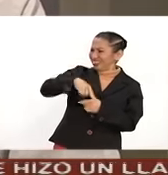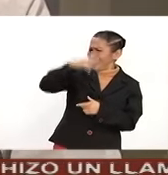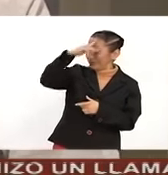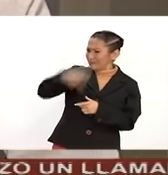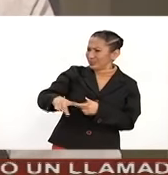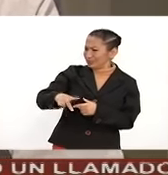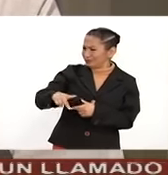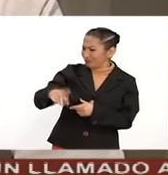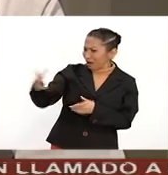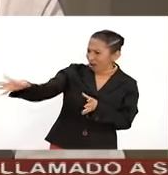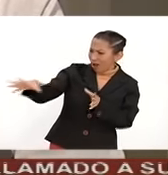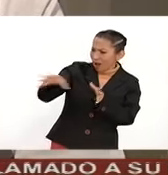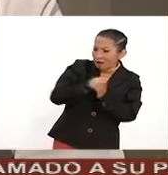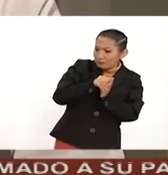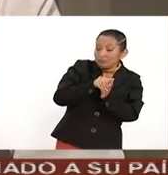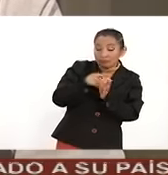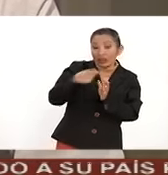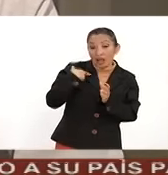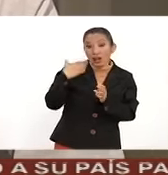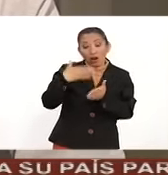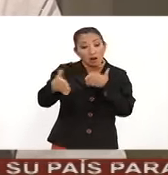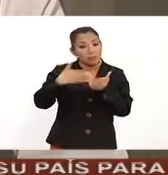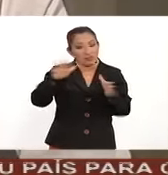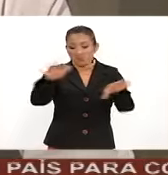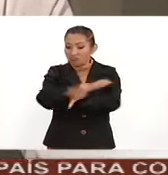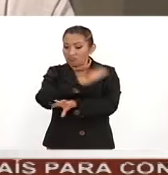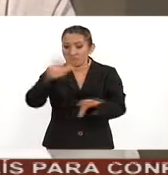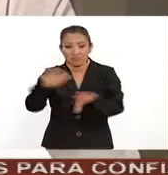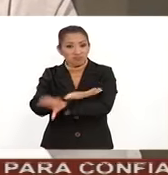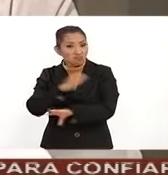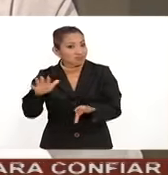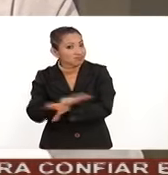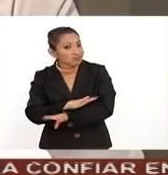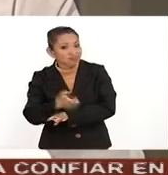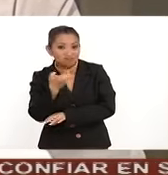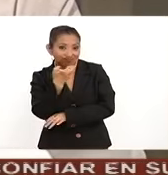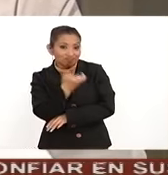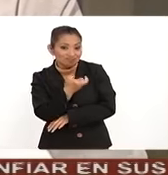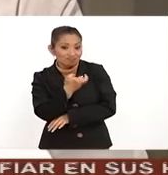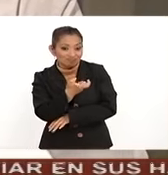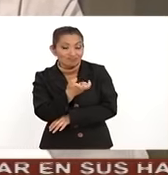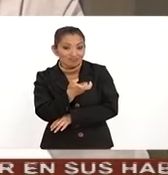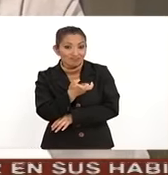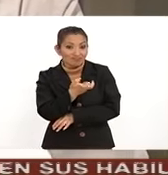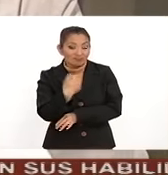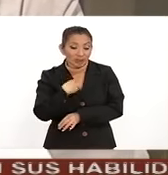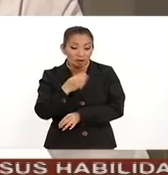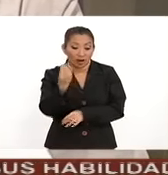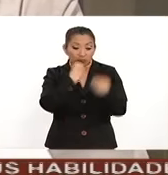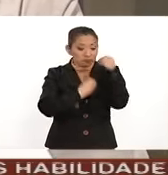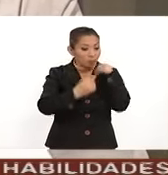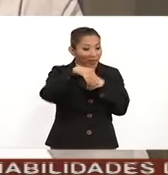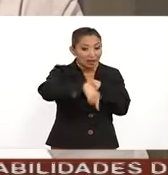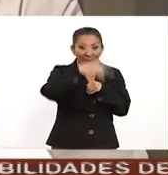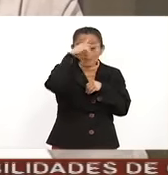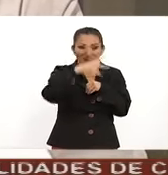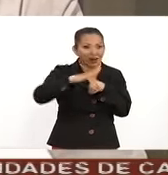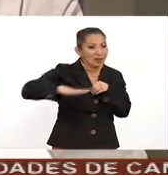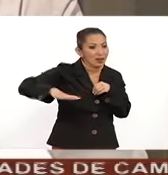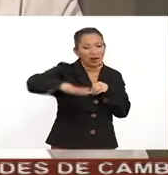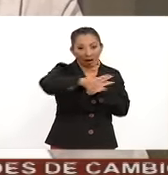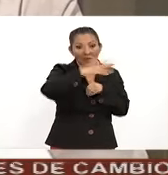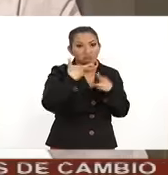alguien más, ¿no? Y creo que la cocina es cambiante y en ese sentido la gastronomía de México, y creo que por